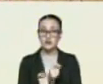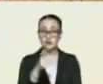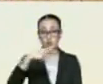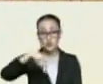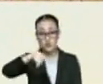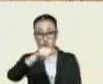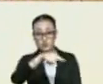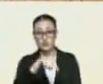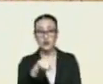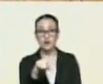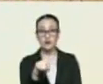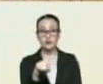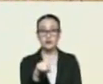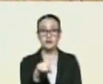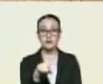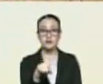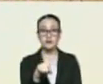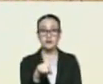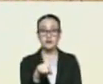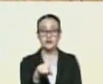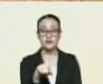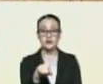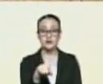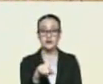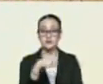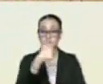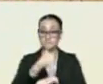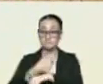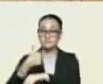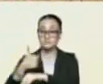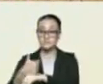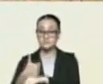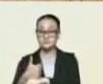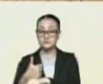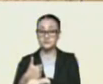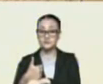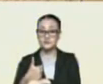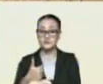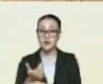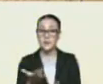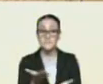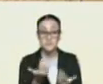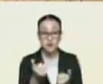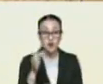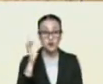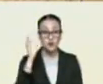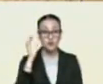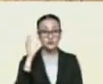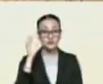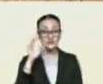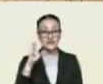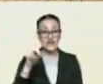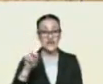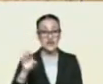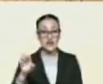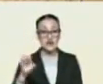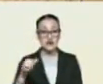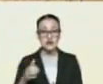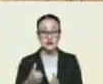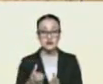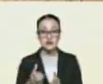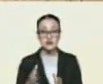ustedes como cuerpo soberano, les solicitó al Consejo Nacional Electoral el adelanto y